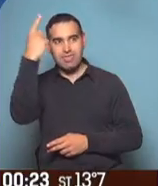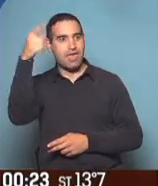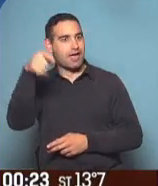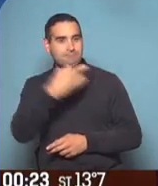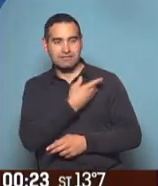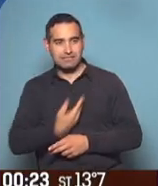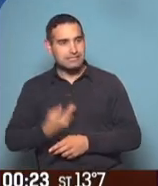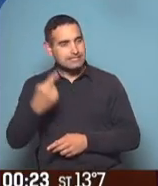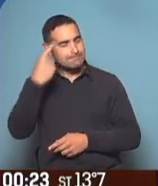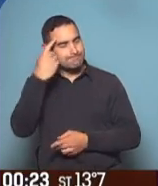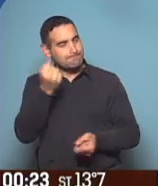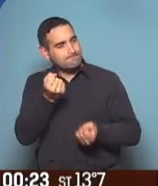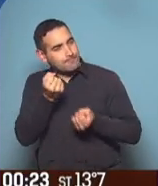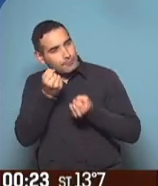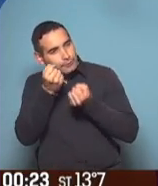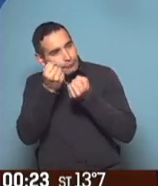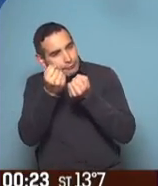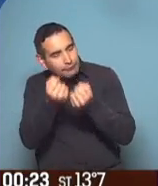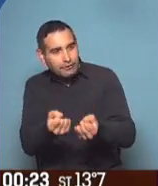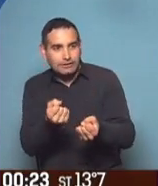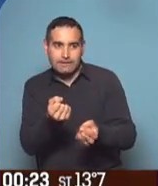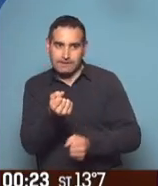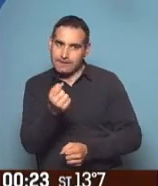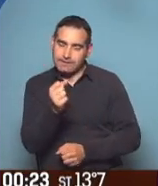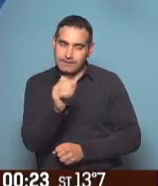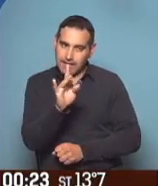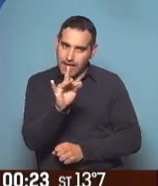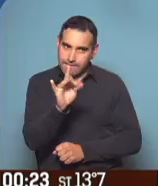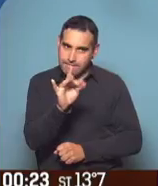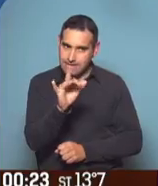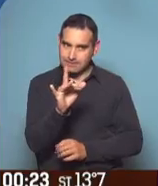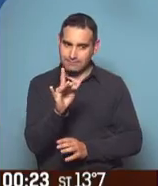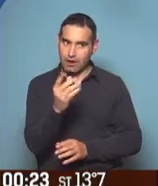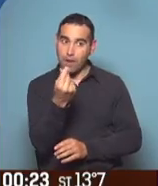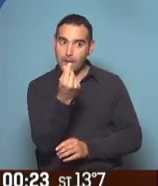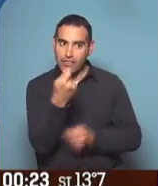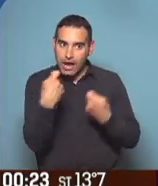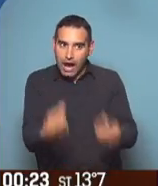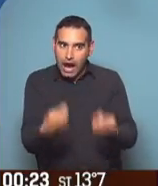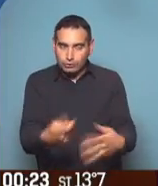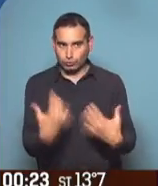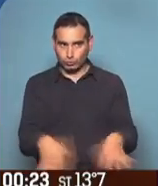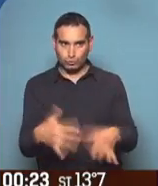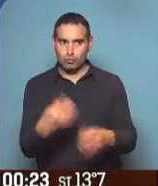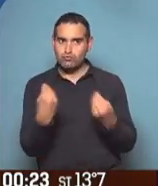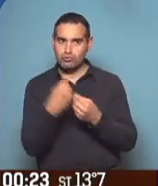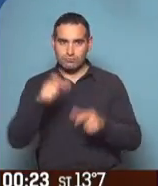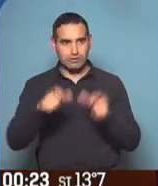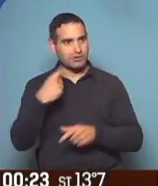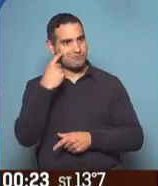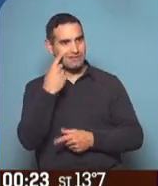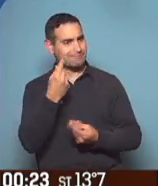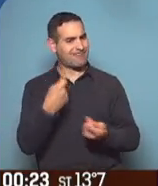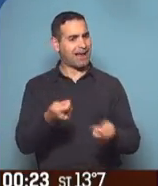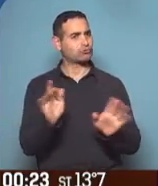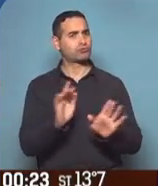hacer ese esfuerzo que es difícil de justificar económicamente porque mucha gente tiene un sentido práctico de